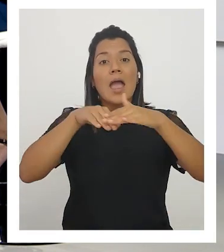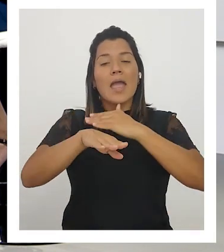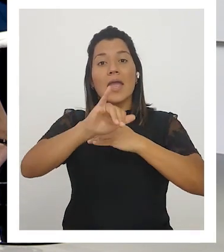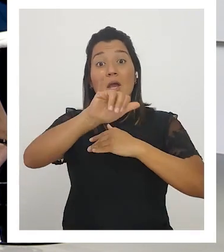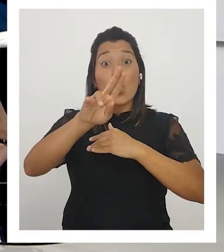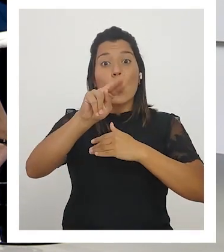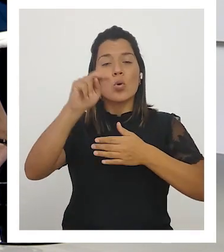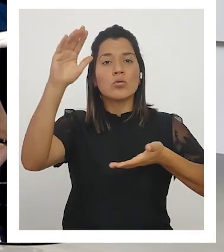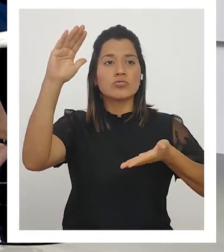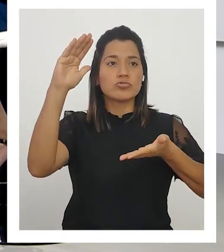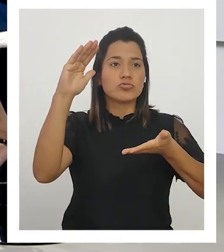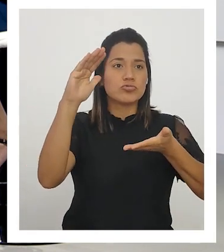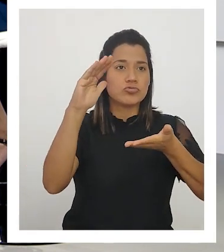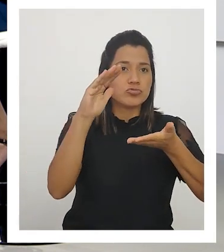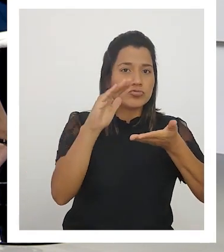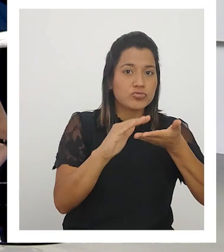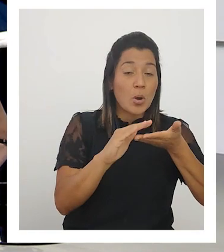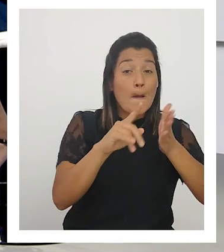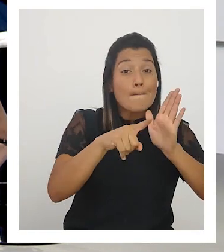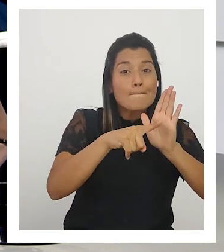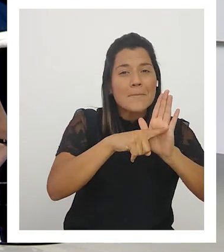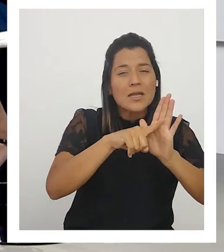cerró en menos